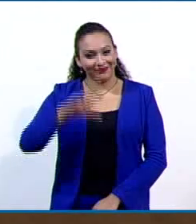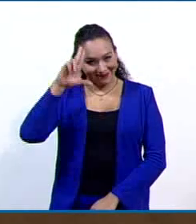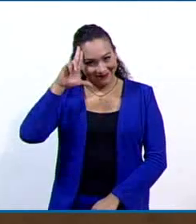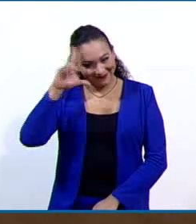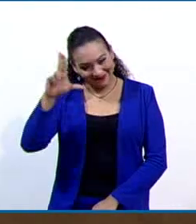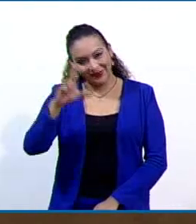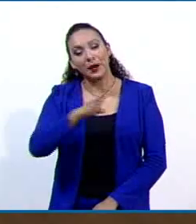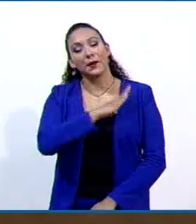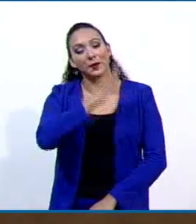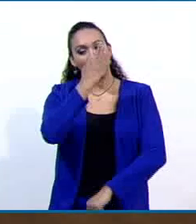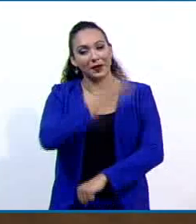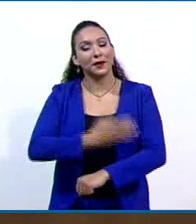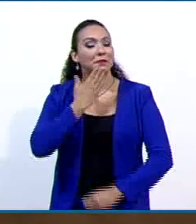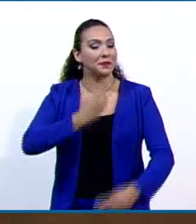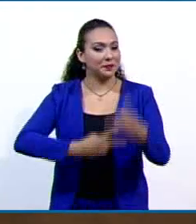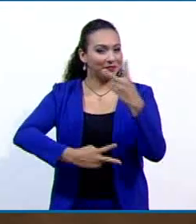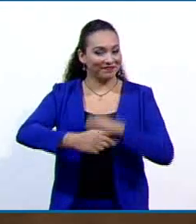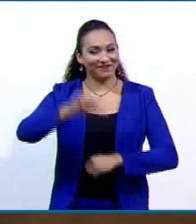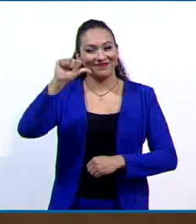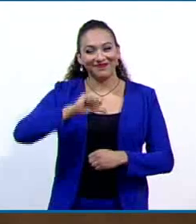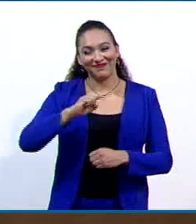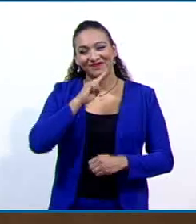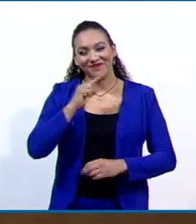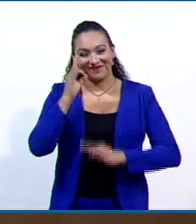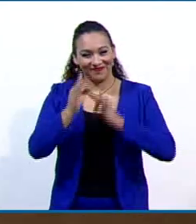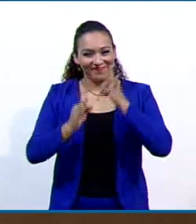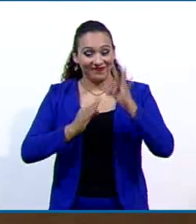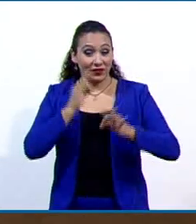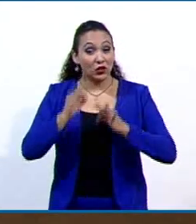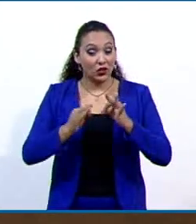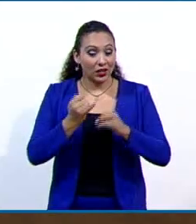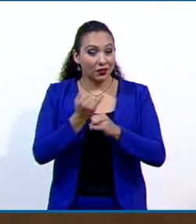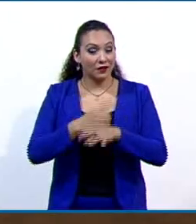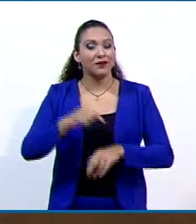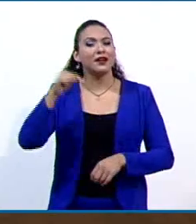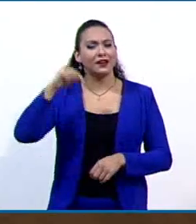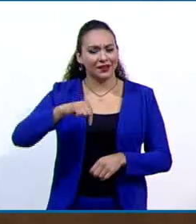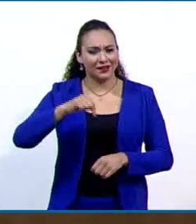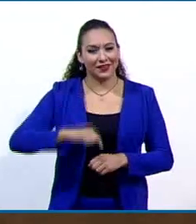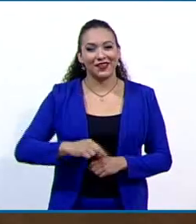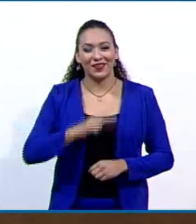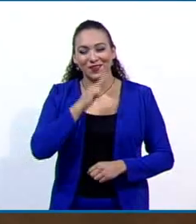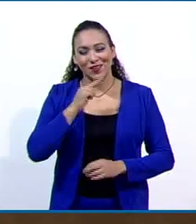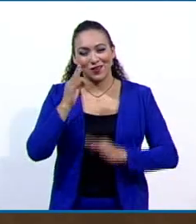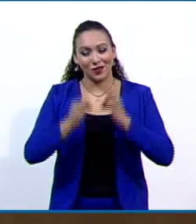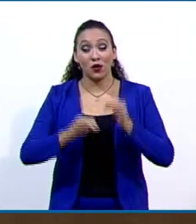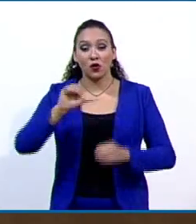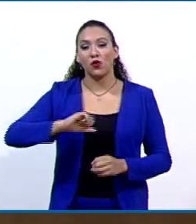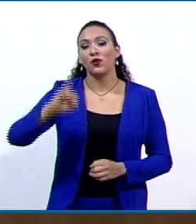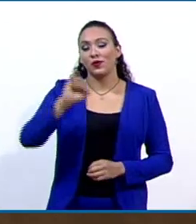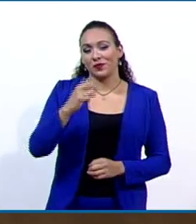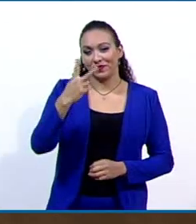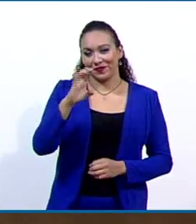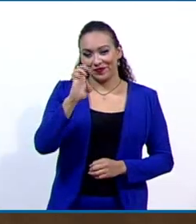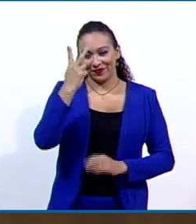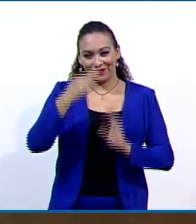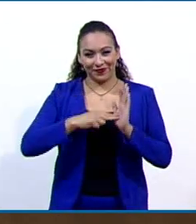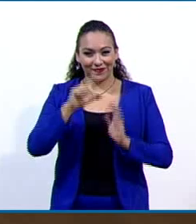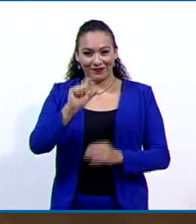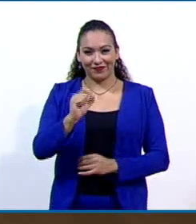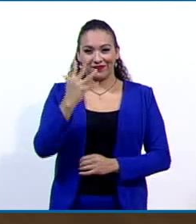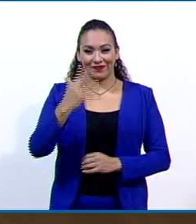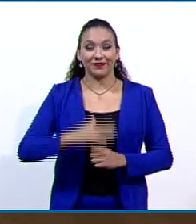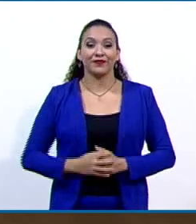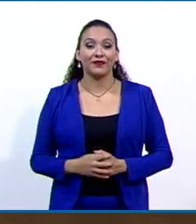Hola, ¿qué tal? Muy buenas tardes. Les damos la más cordial bienvenida a este espacio de noticias corte informativo. Hoy que es jueves 2 de enero de